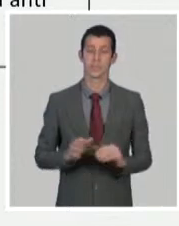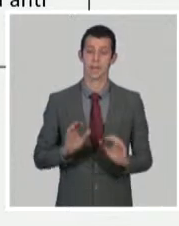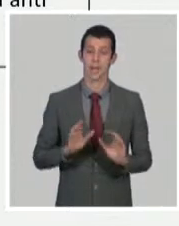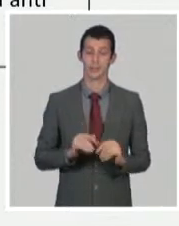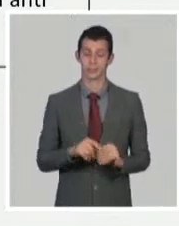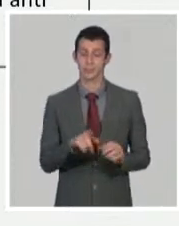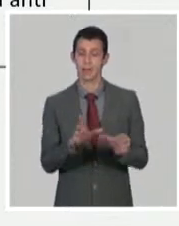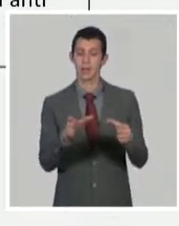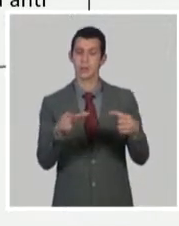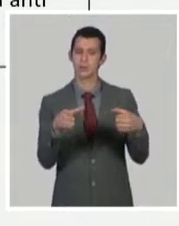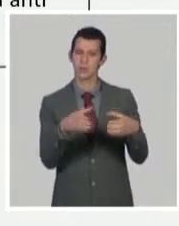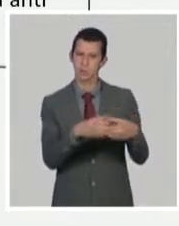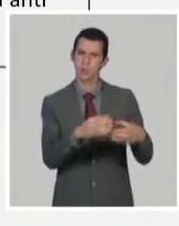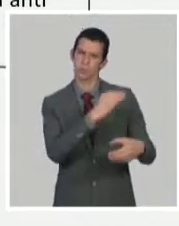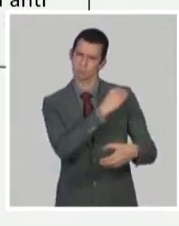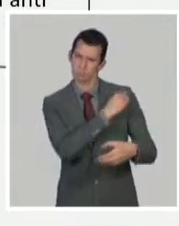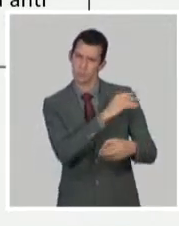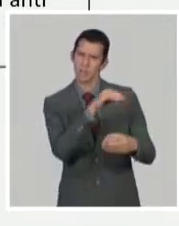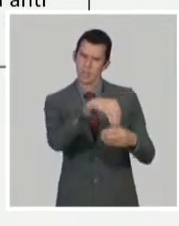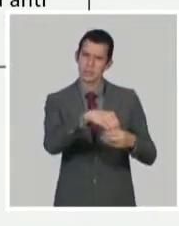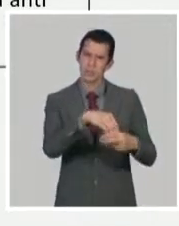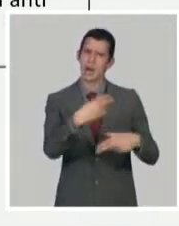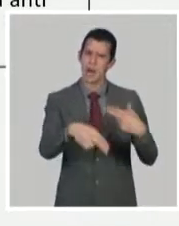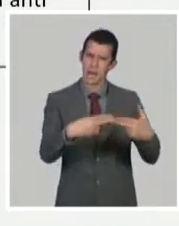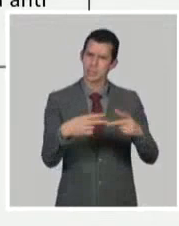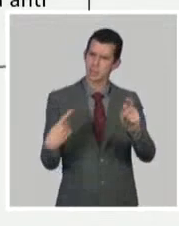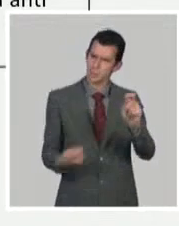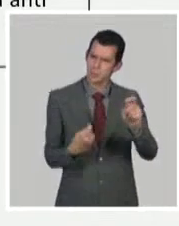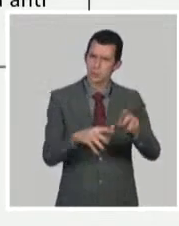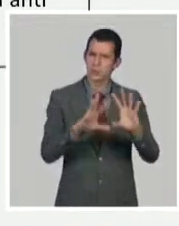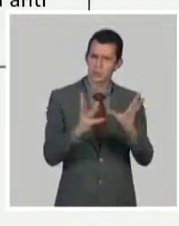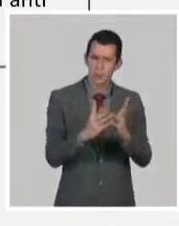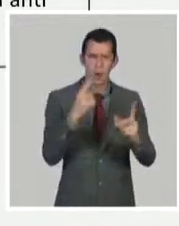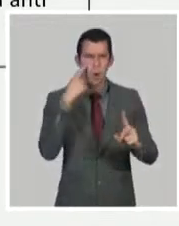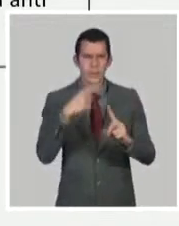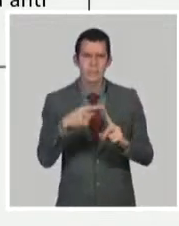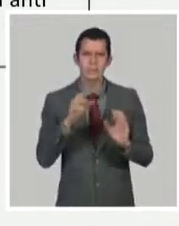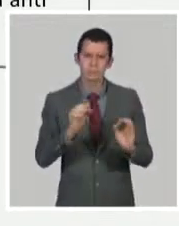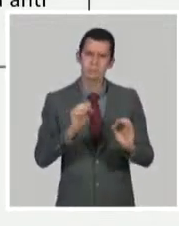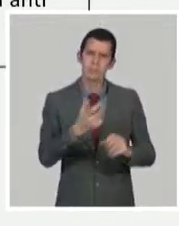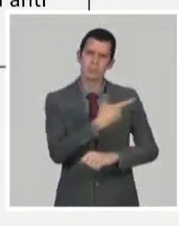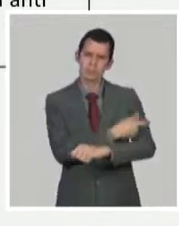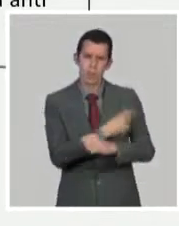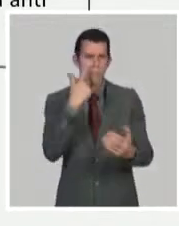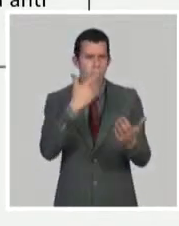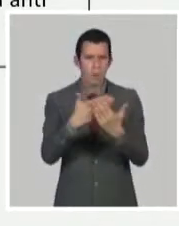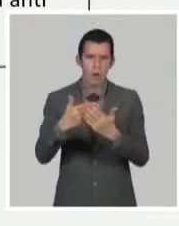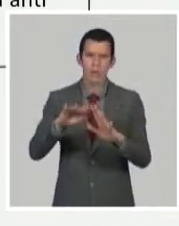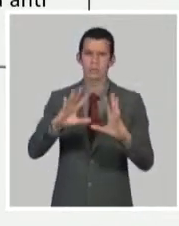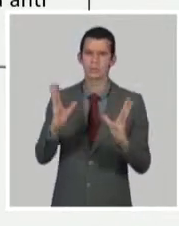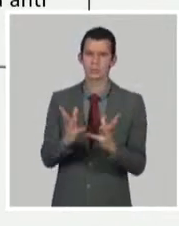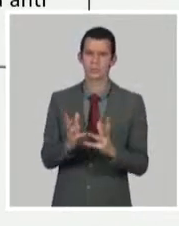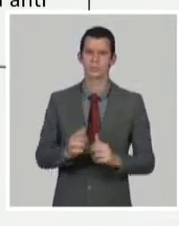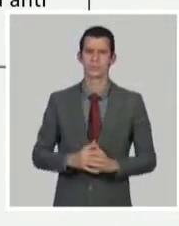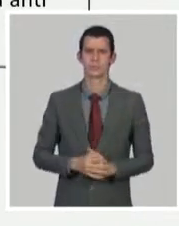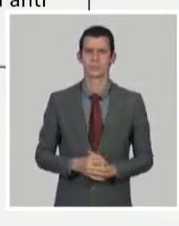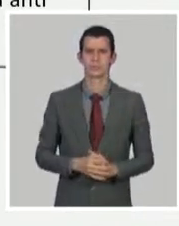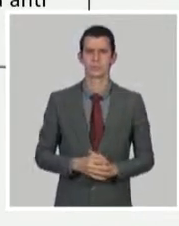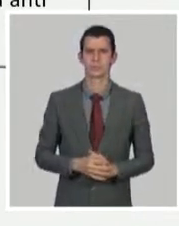del virus a las células que se ponen en el ensayo. Realmente estos resultados, Randy, nos permitieron a